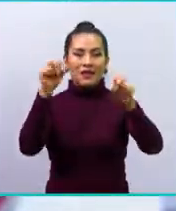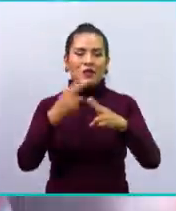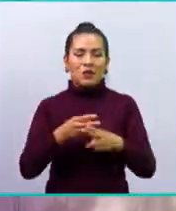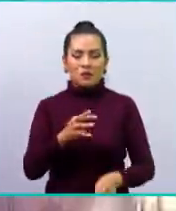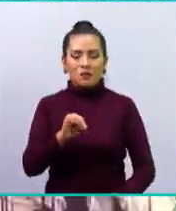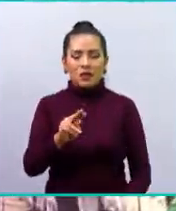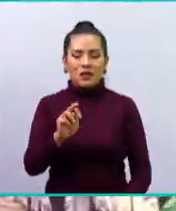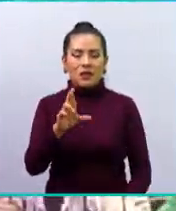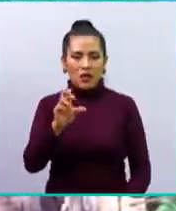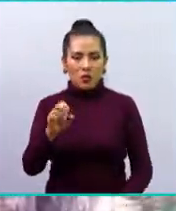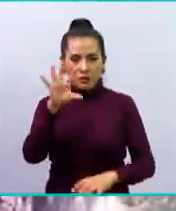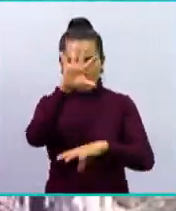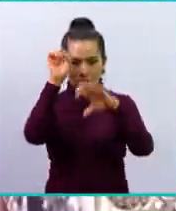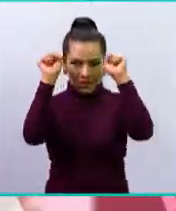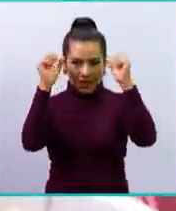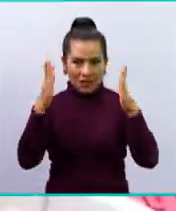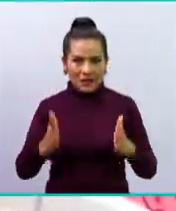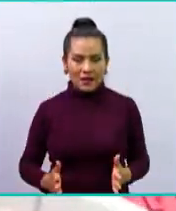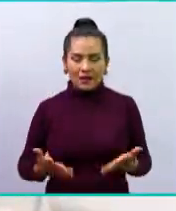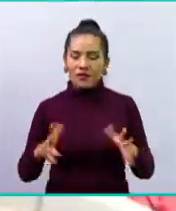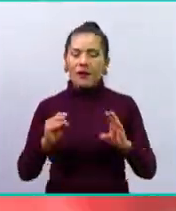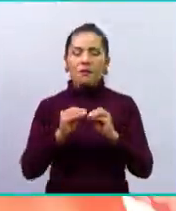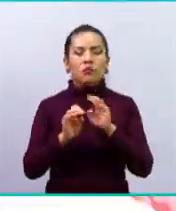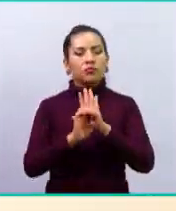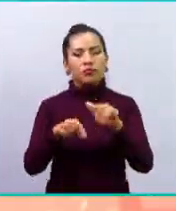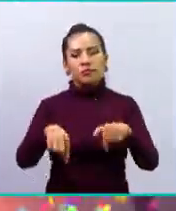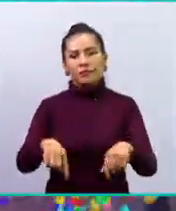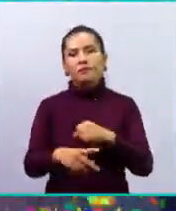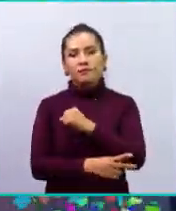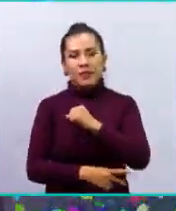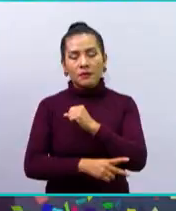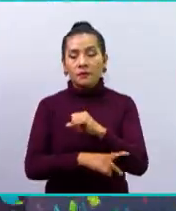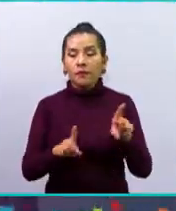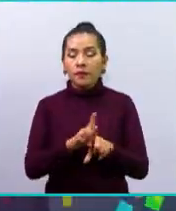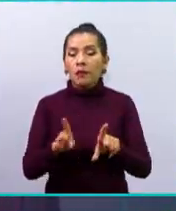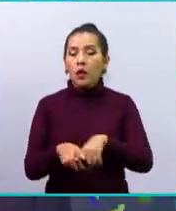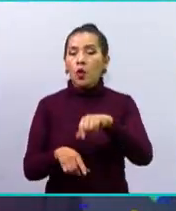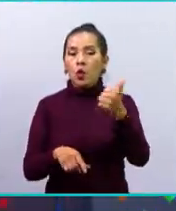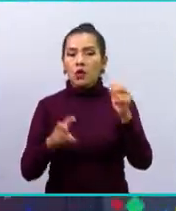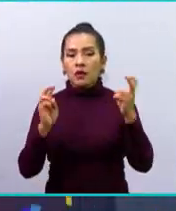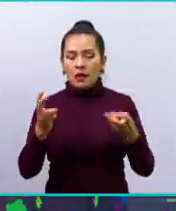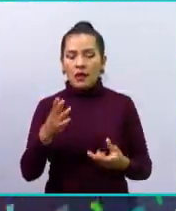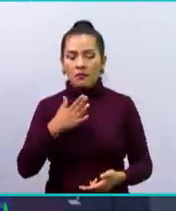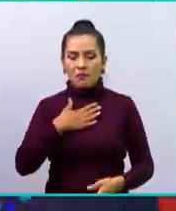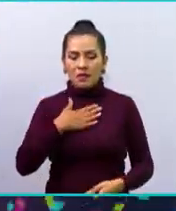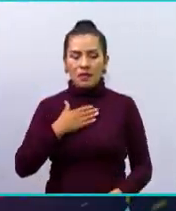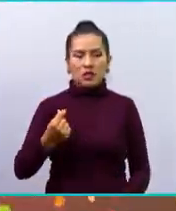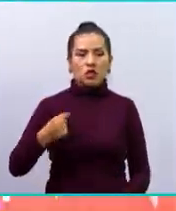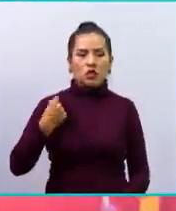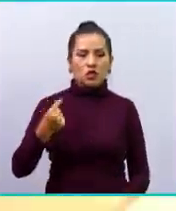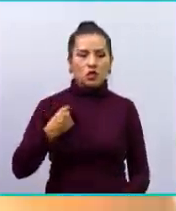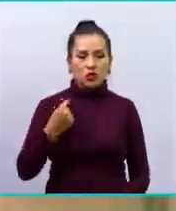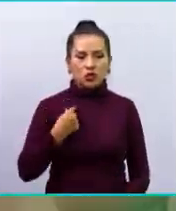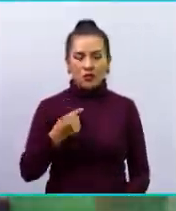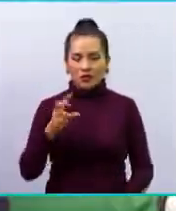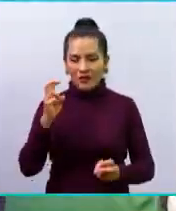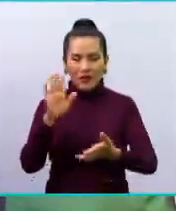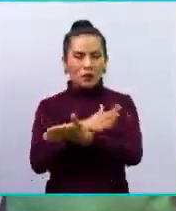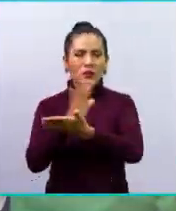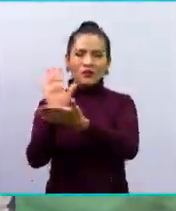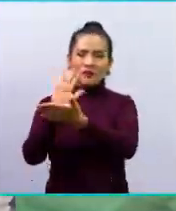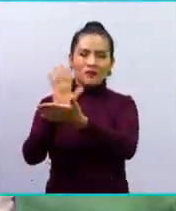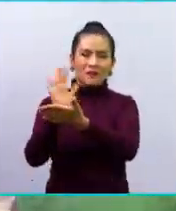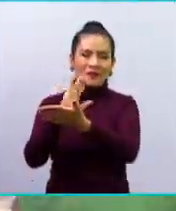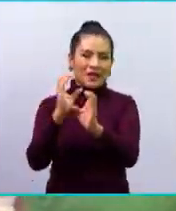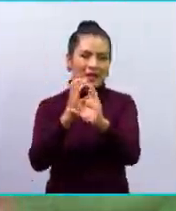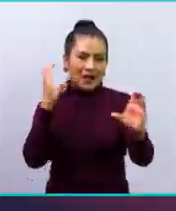de nuestro país, ¿no? Asimismo vamos a tocar el tema Mi Socio, bueno, también un tema